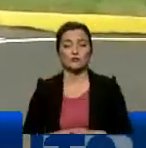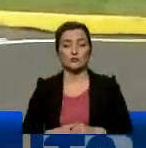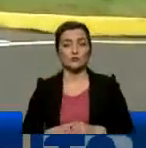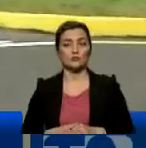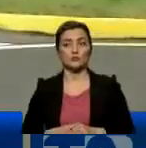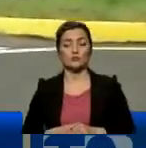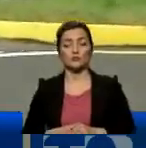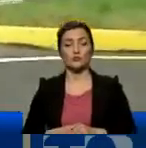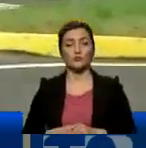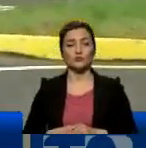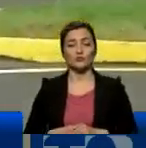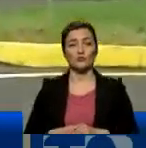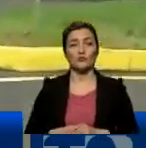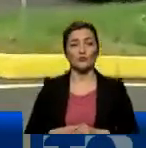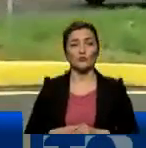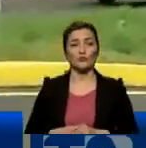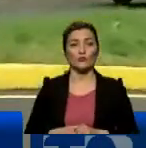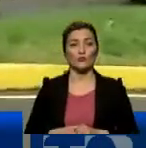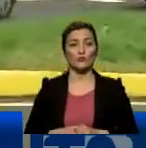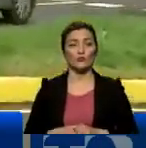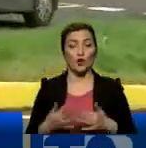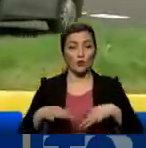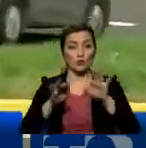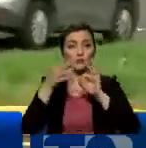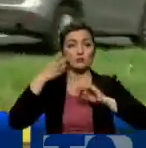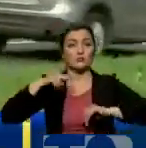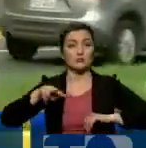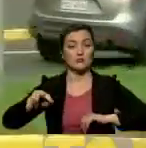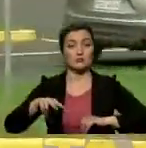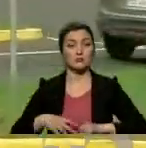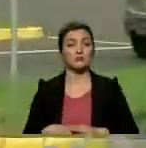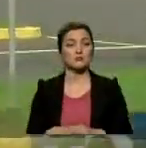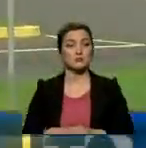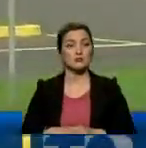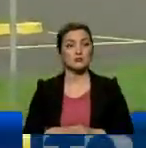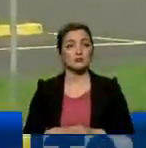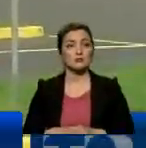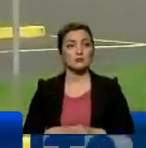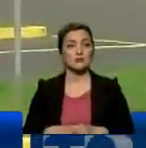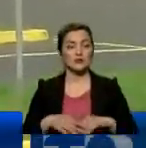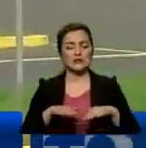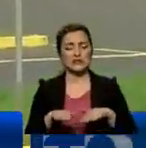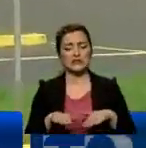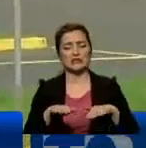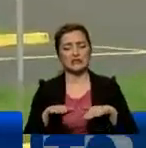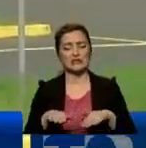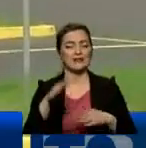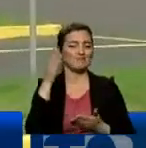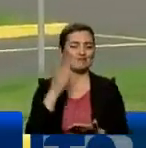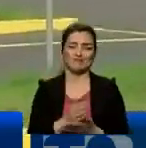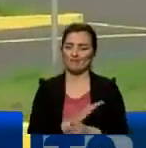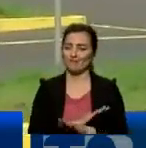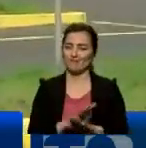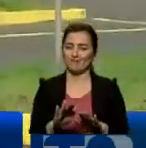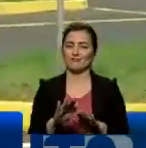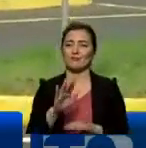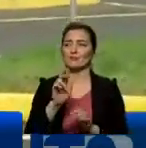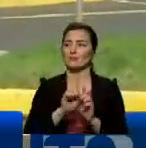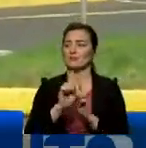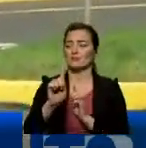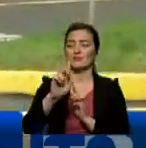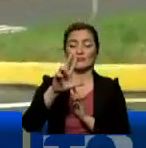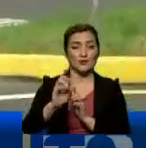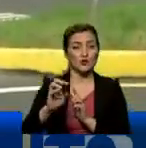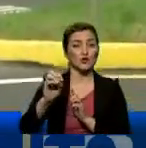lo importante es de que, como ustedes pueden ver, se ha eliminado un tráfico de cola en la Simón Bolívar de 300 metros